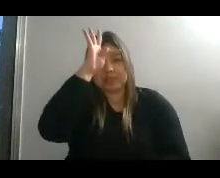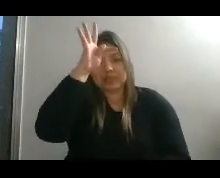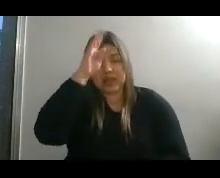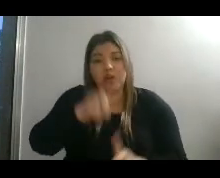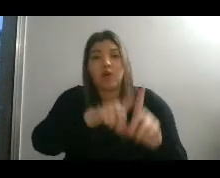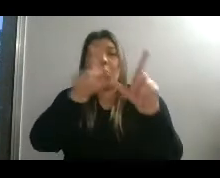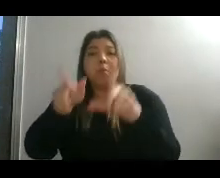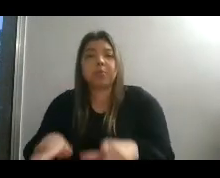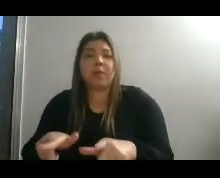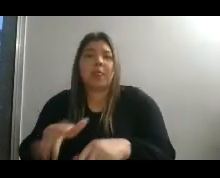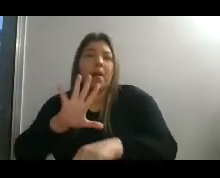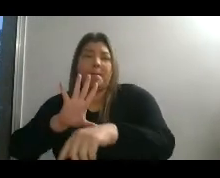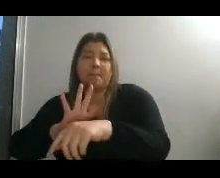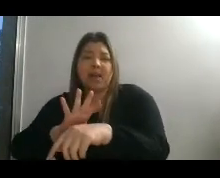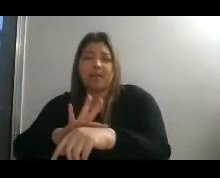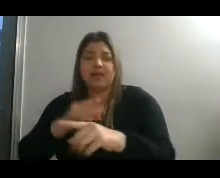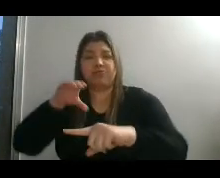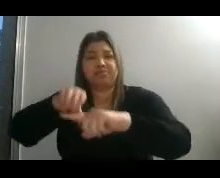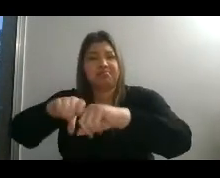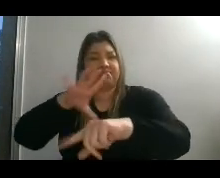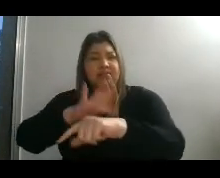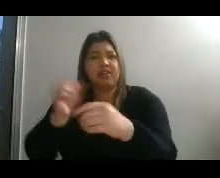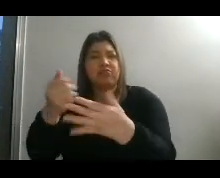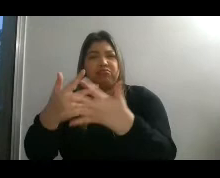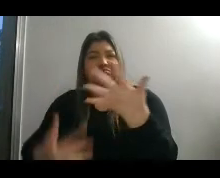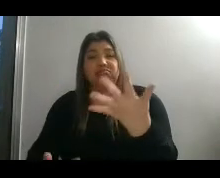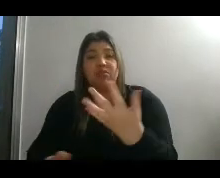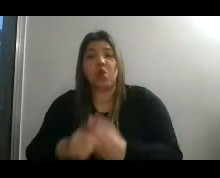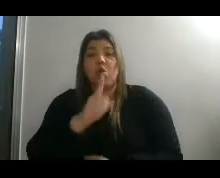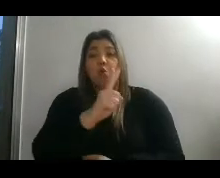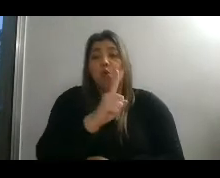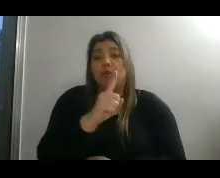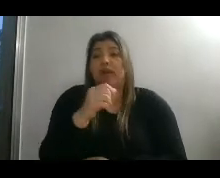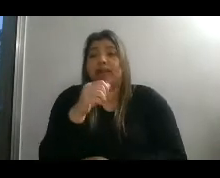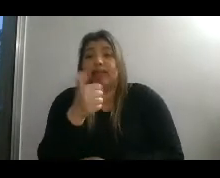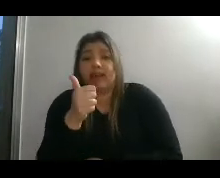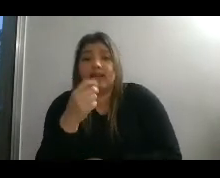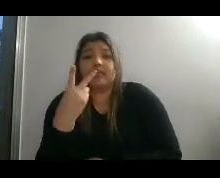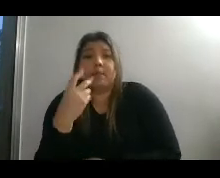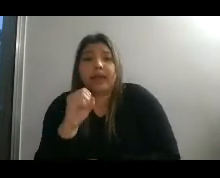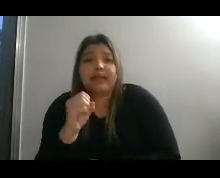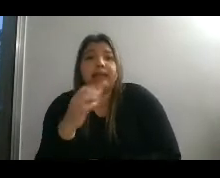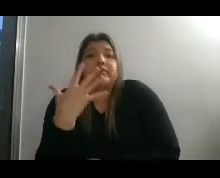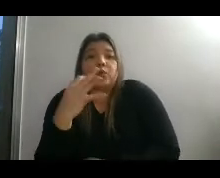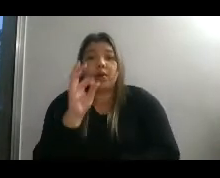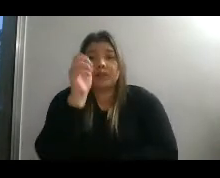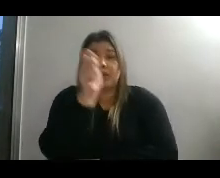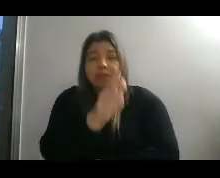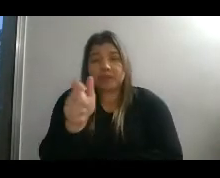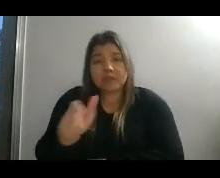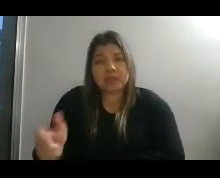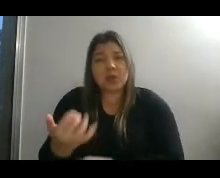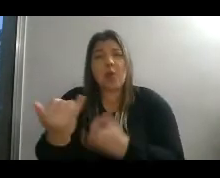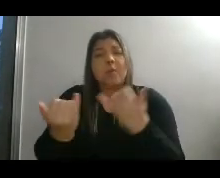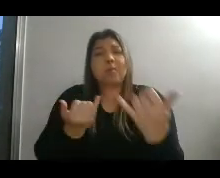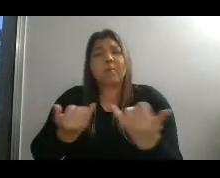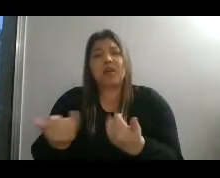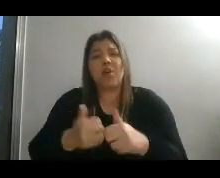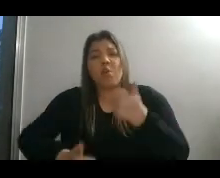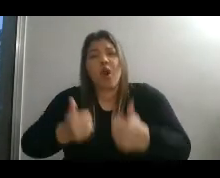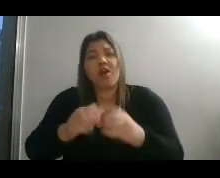externa, si tengo 1, 10, 20, 50 personas, cuáles van a ser los lineamientos para